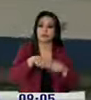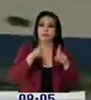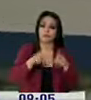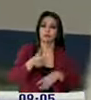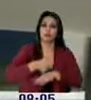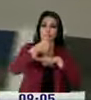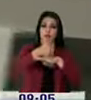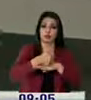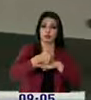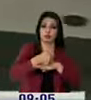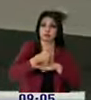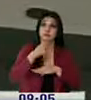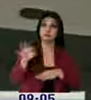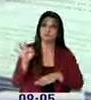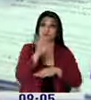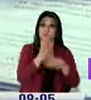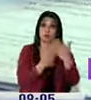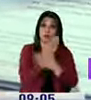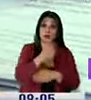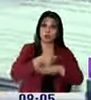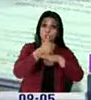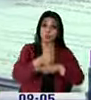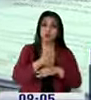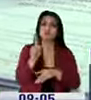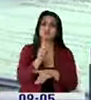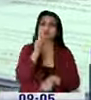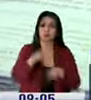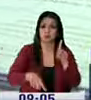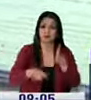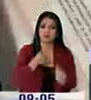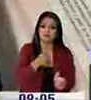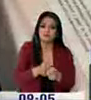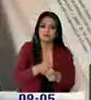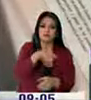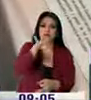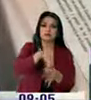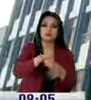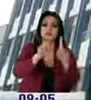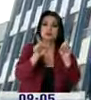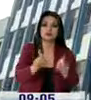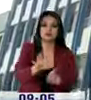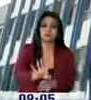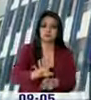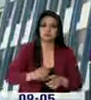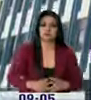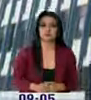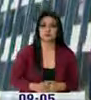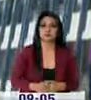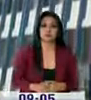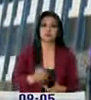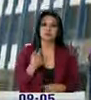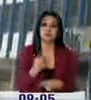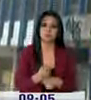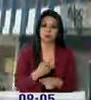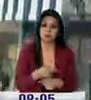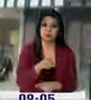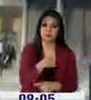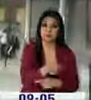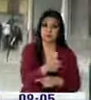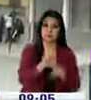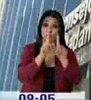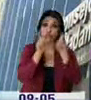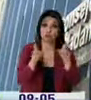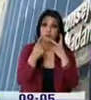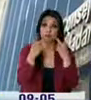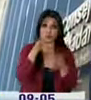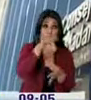cree pertinente nombrar nuevas autoridades una vez que se está a las puertas de una consulta popular y referéndum. Y es en ese deber cívico en donde